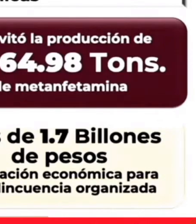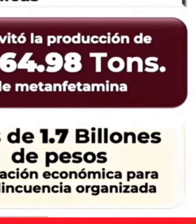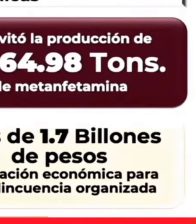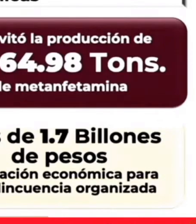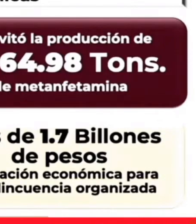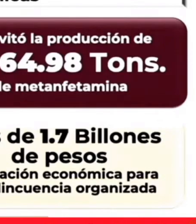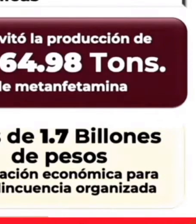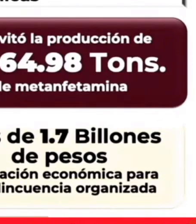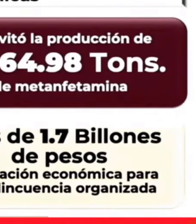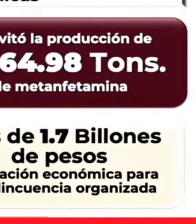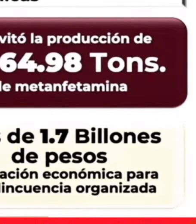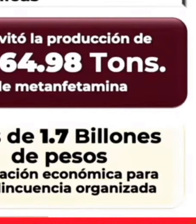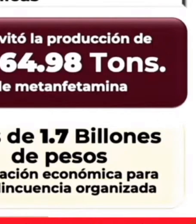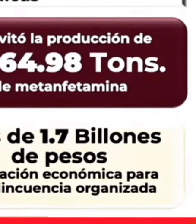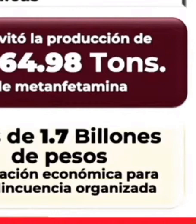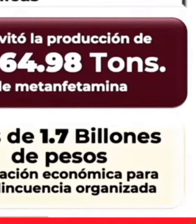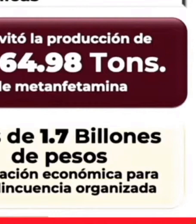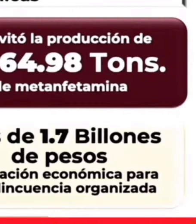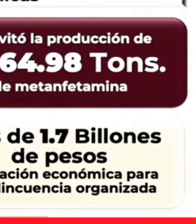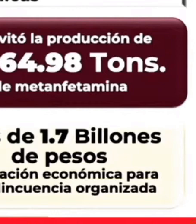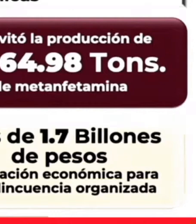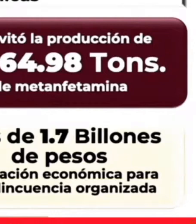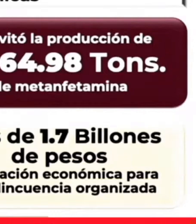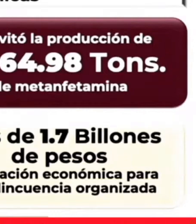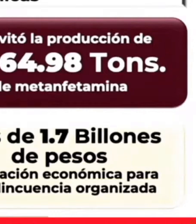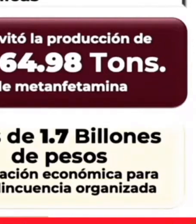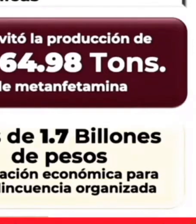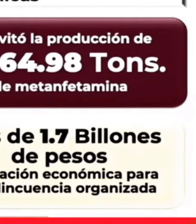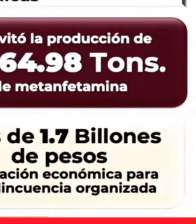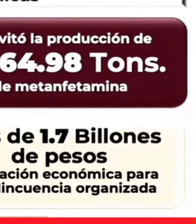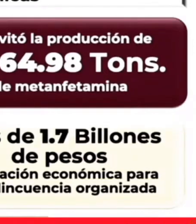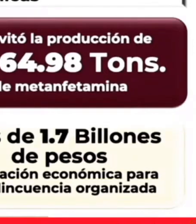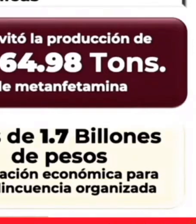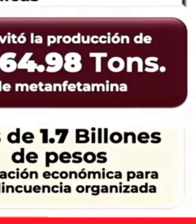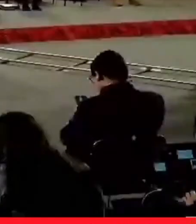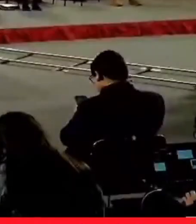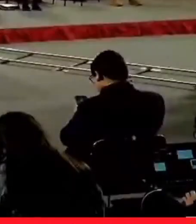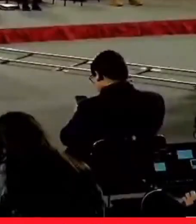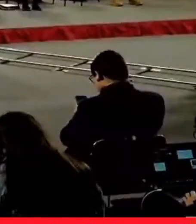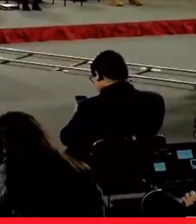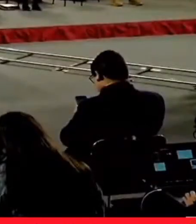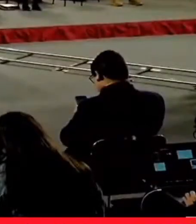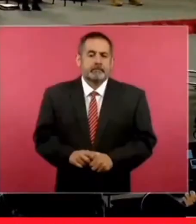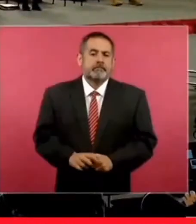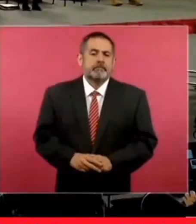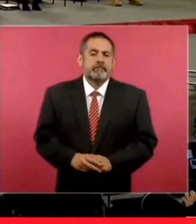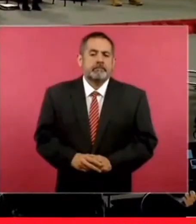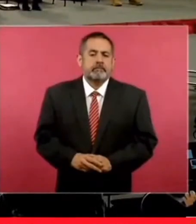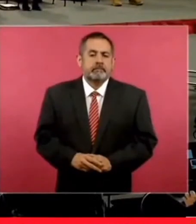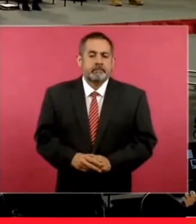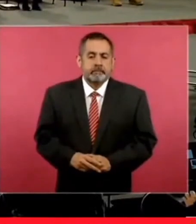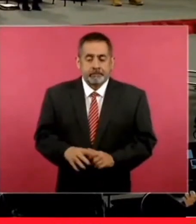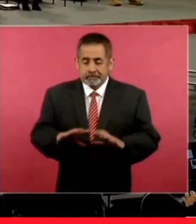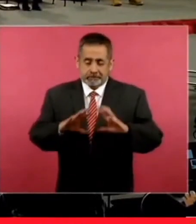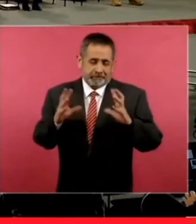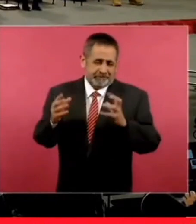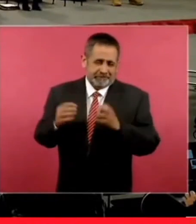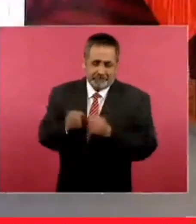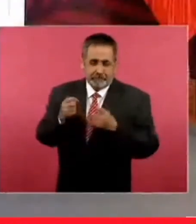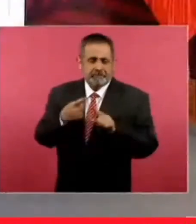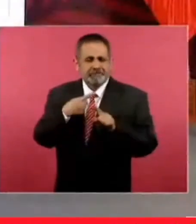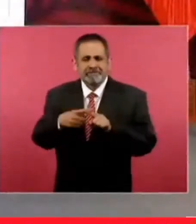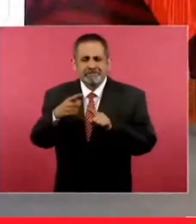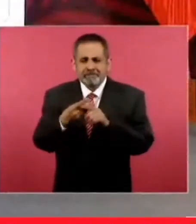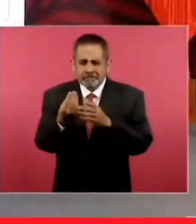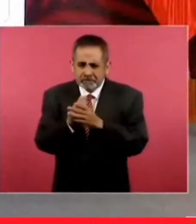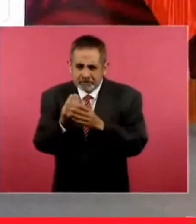aseguradas en esos laboratorios y también aseguradas treinta y seis punto seiscientos setenta y cuatro toneladas de